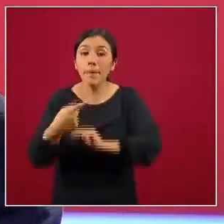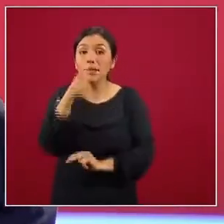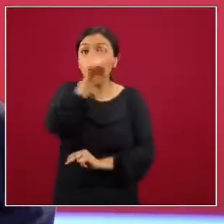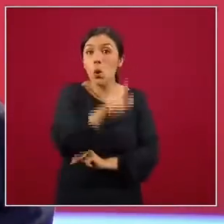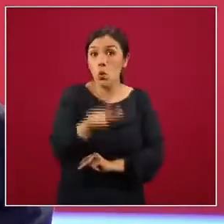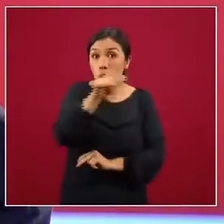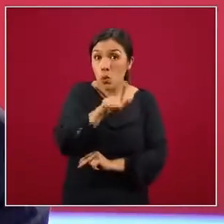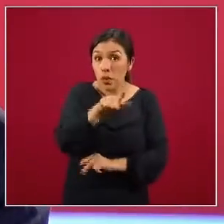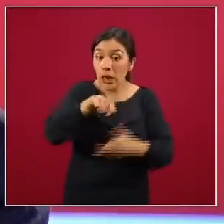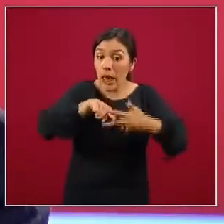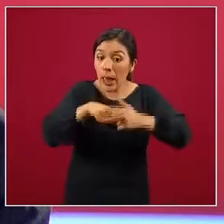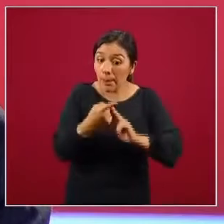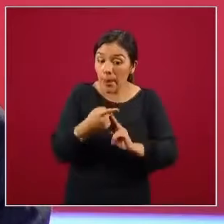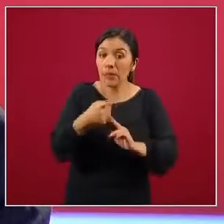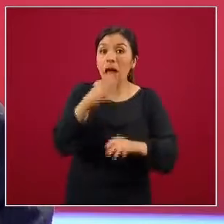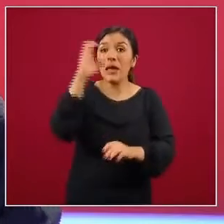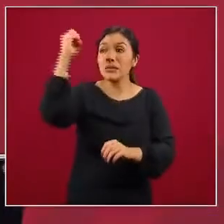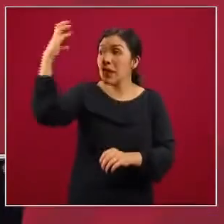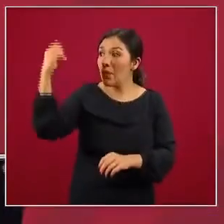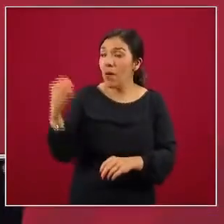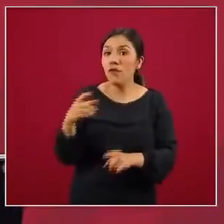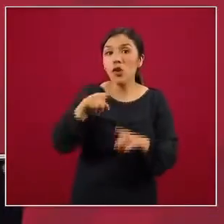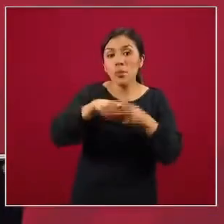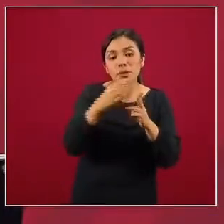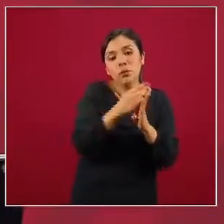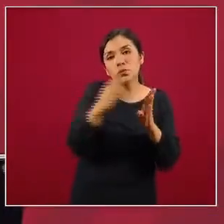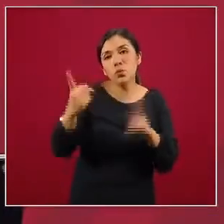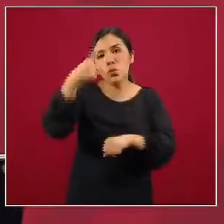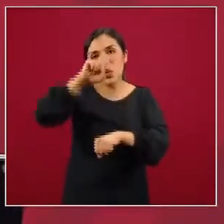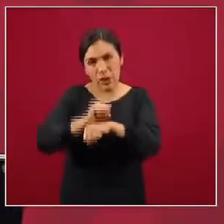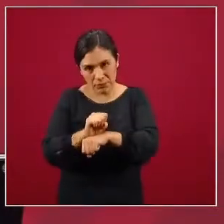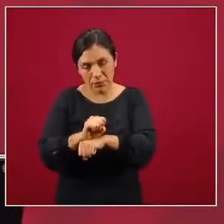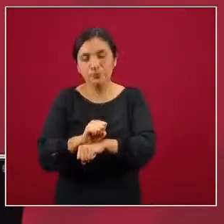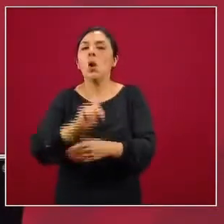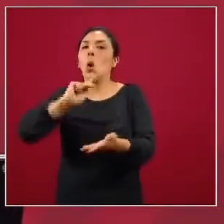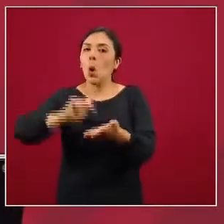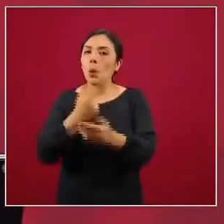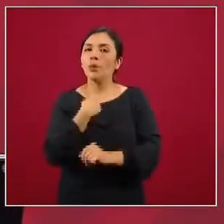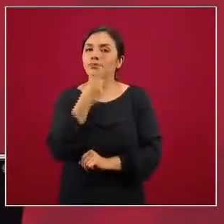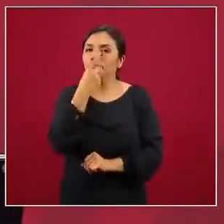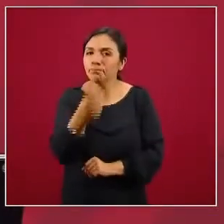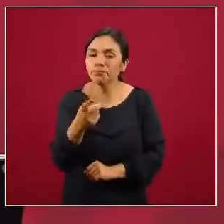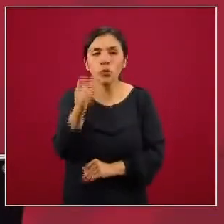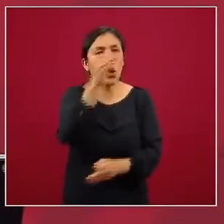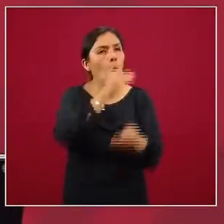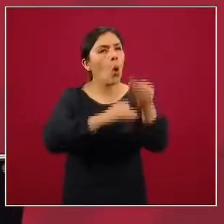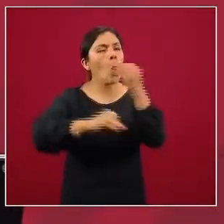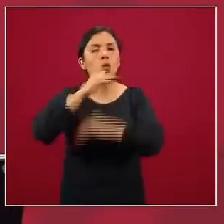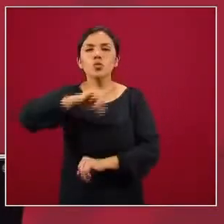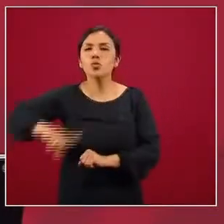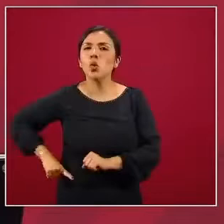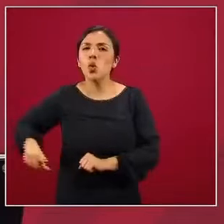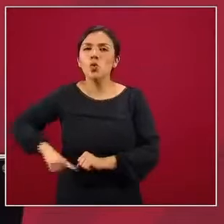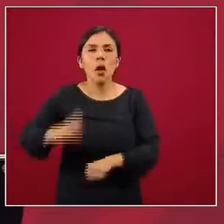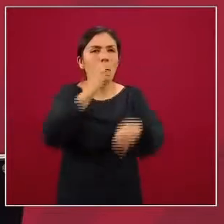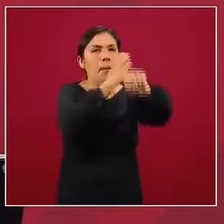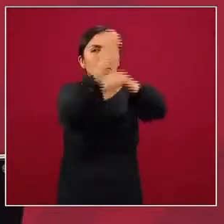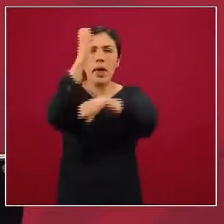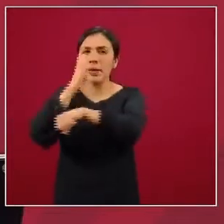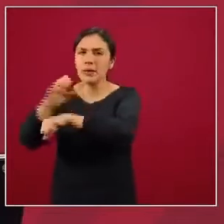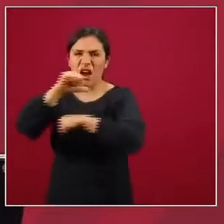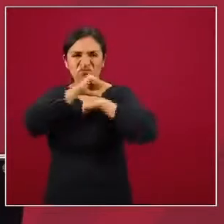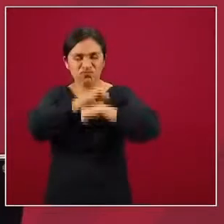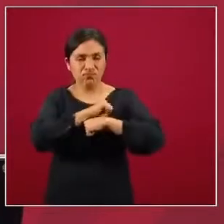lunes, iniciara la vigencia de este semáforo. Vuelvo a agradecer a todos los gobiernos estatales o sus